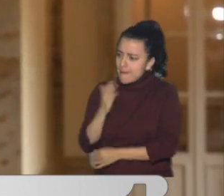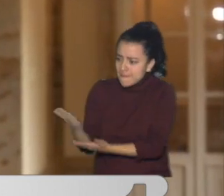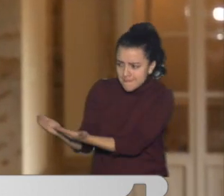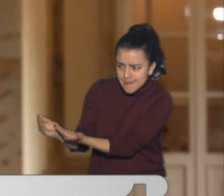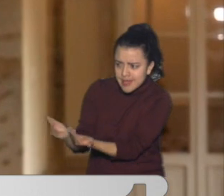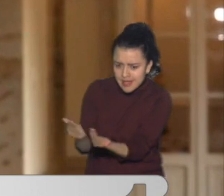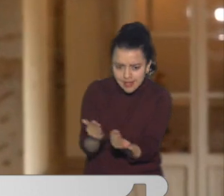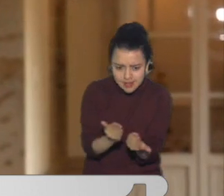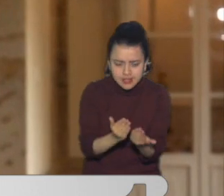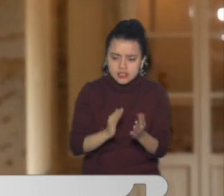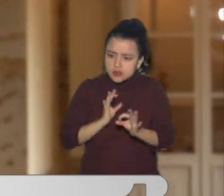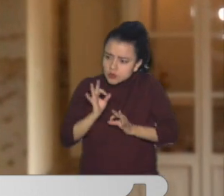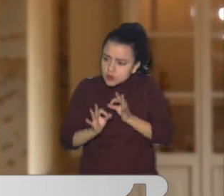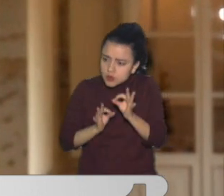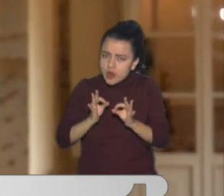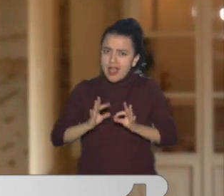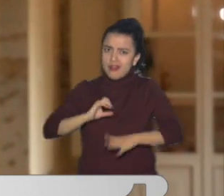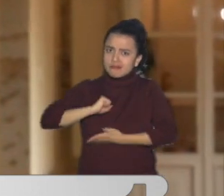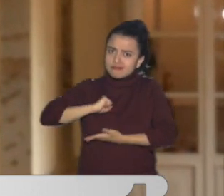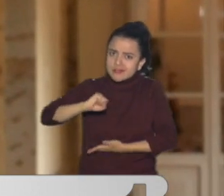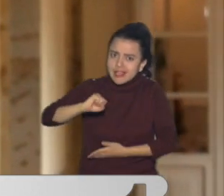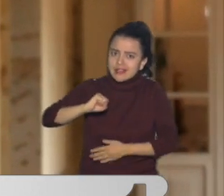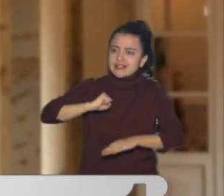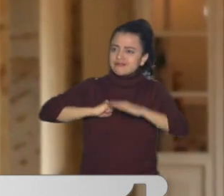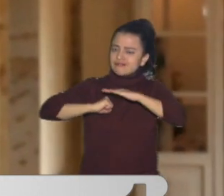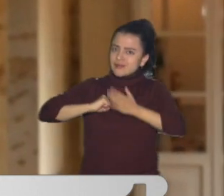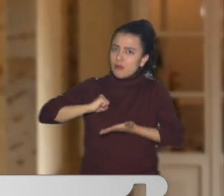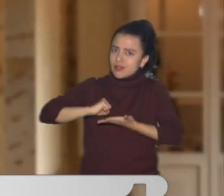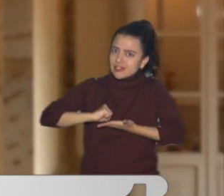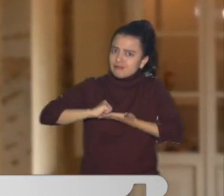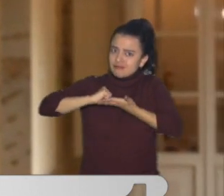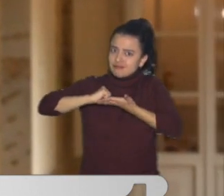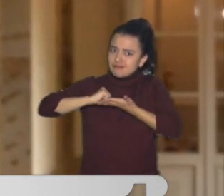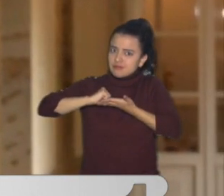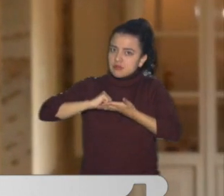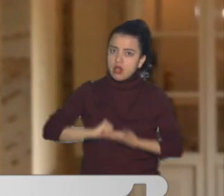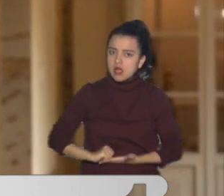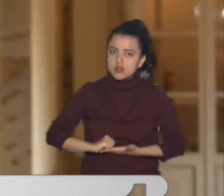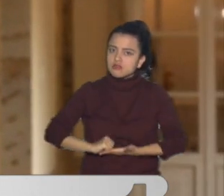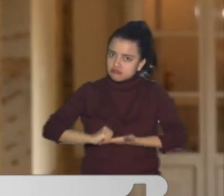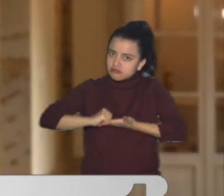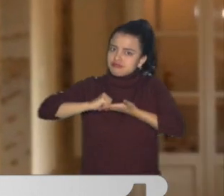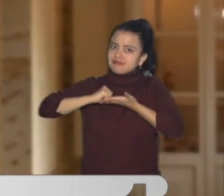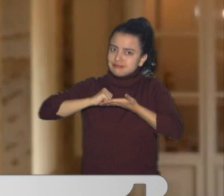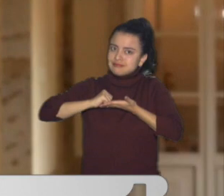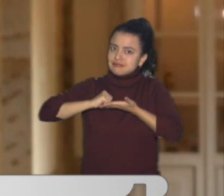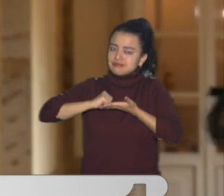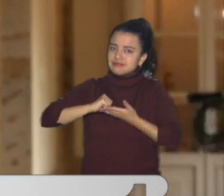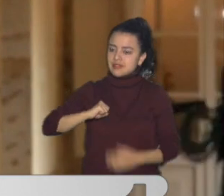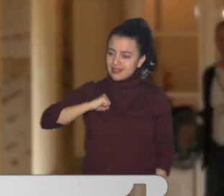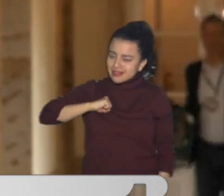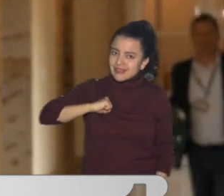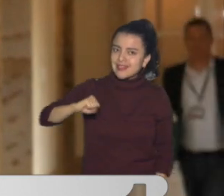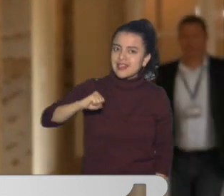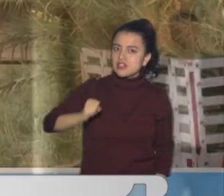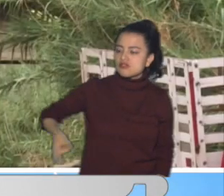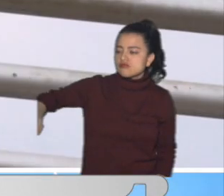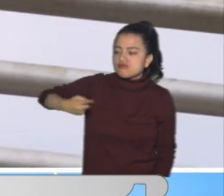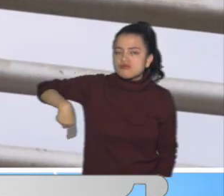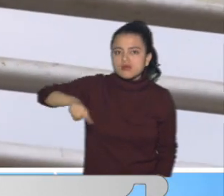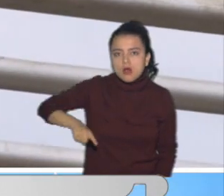migrantes que llegan a nuestro país las condiciones de seguridad. Nos ha tocado muy difícil porque son decisiones en muchas ocasiones unilaterales que hemos tenido que